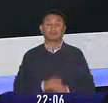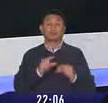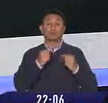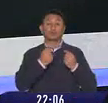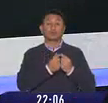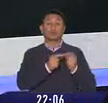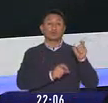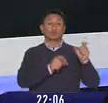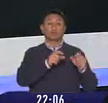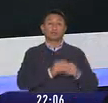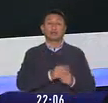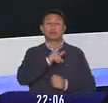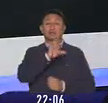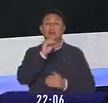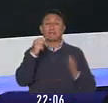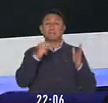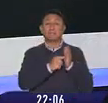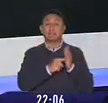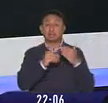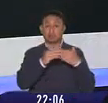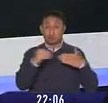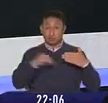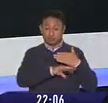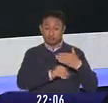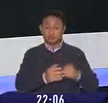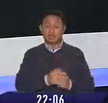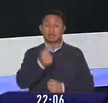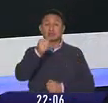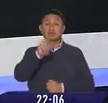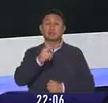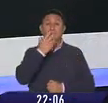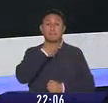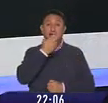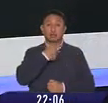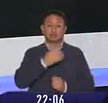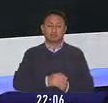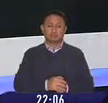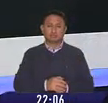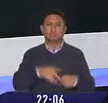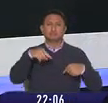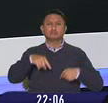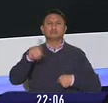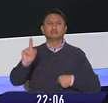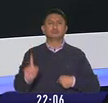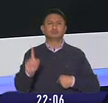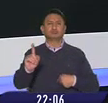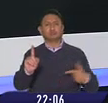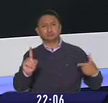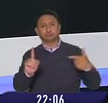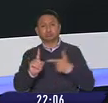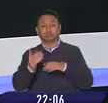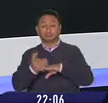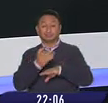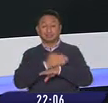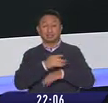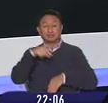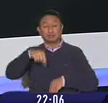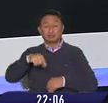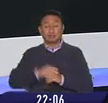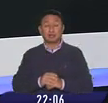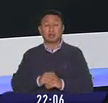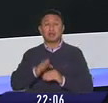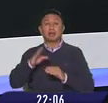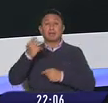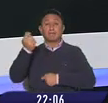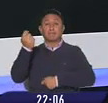Delincuentes robaron 30 mil dólares al sur de Ambato. El atraco ocurrió cuando atacaron a la víctima, quien horas antes habría realizado